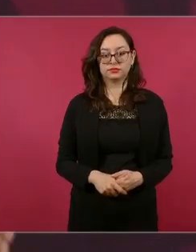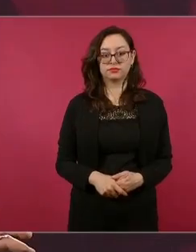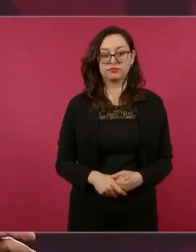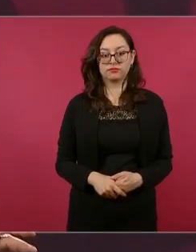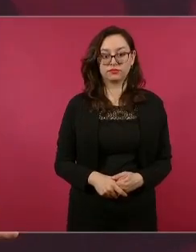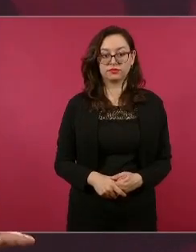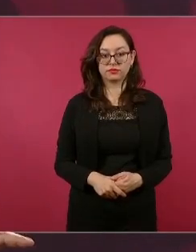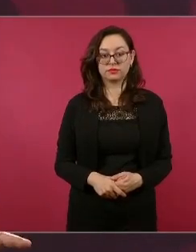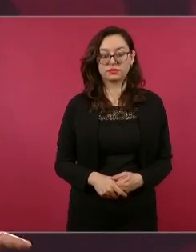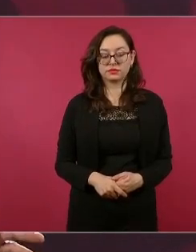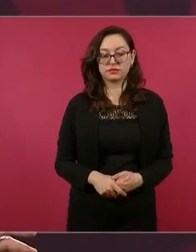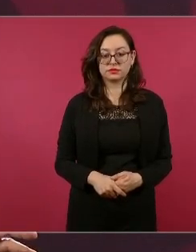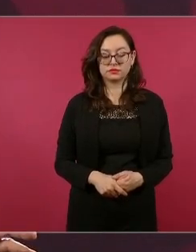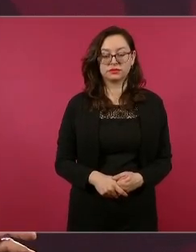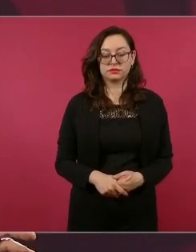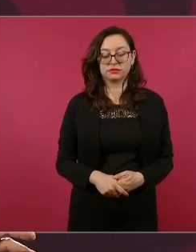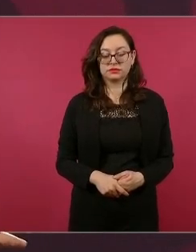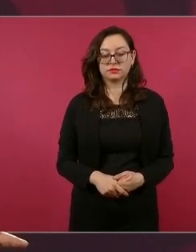ya